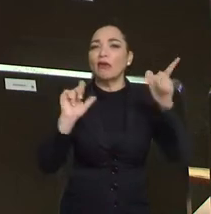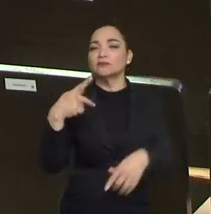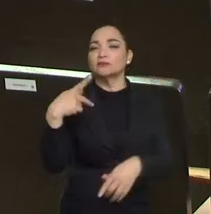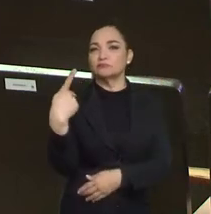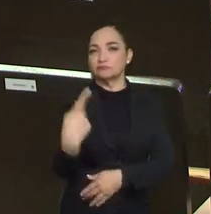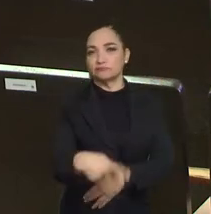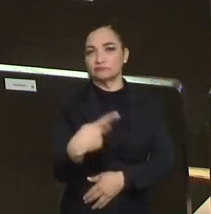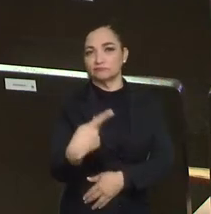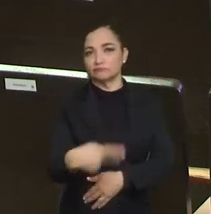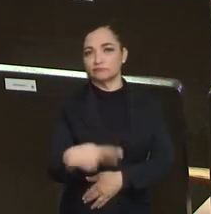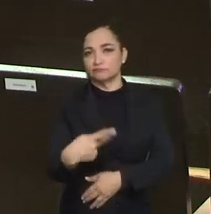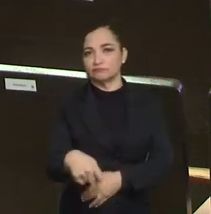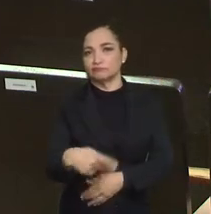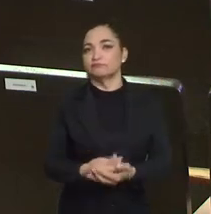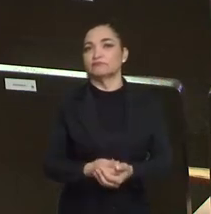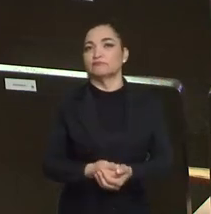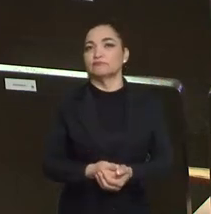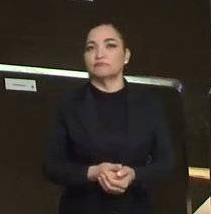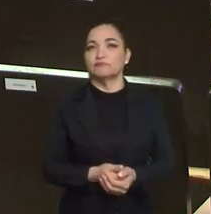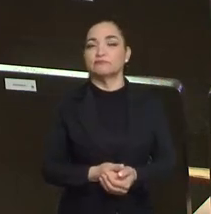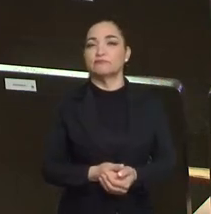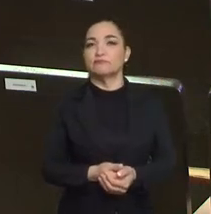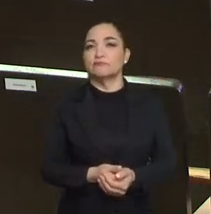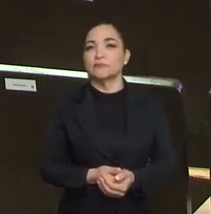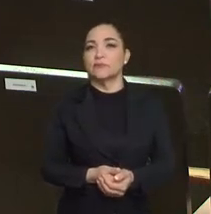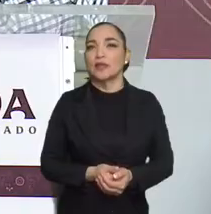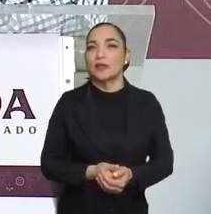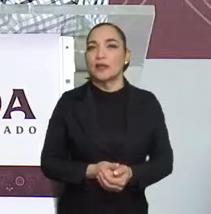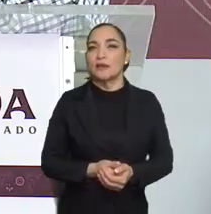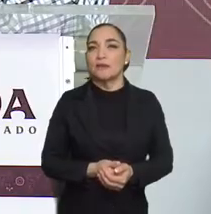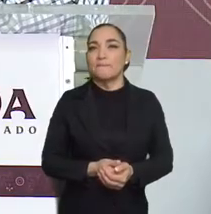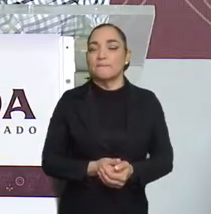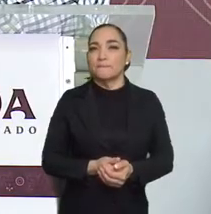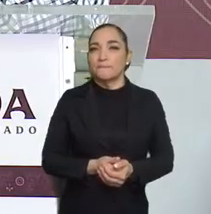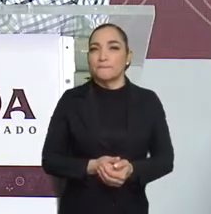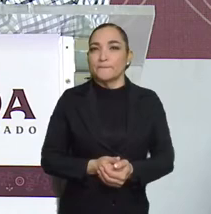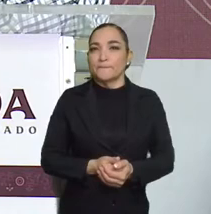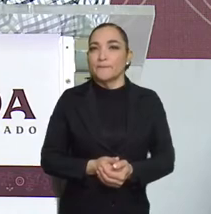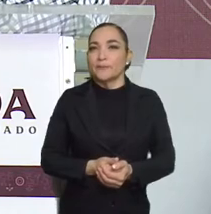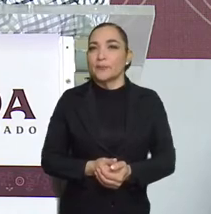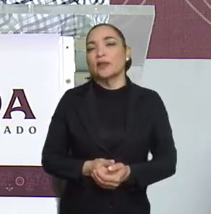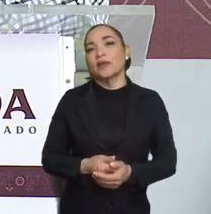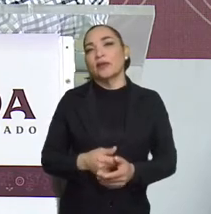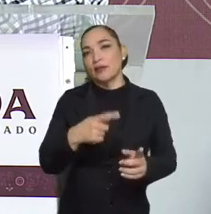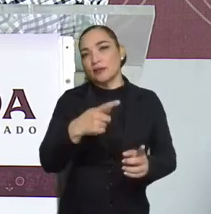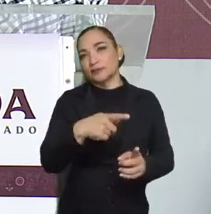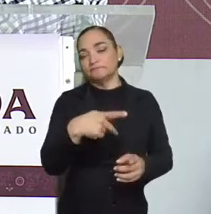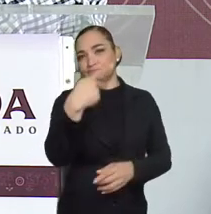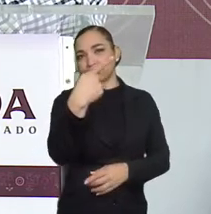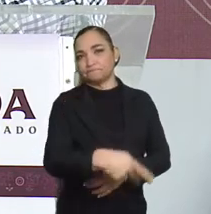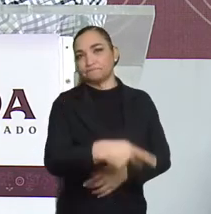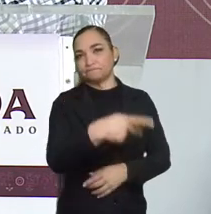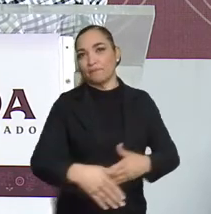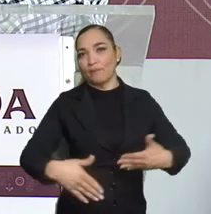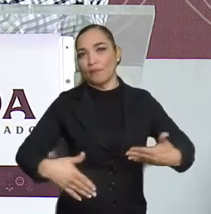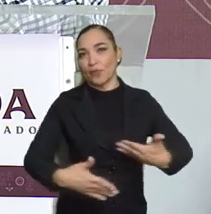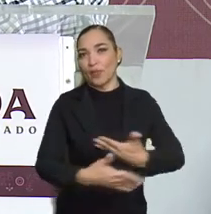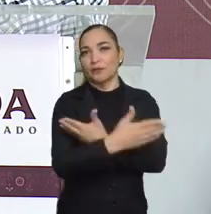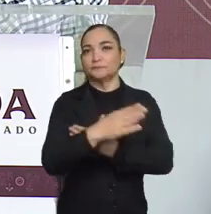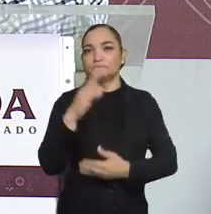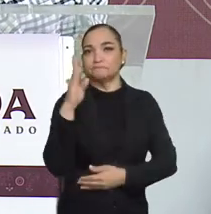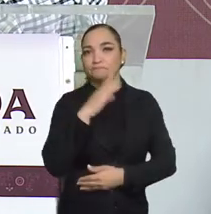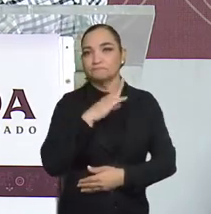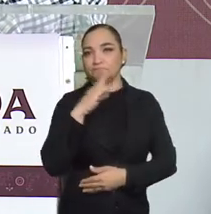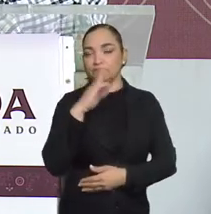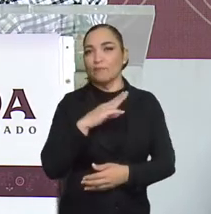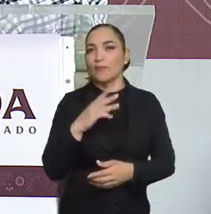Pues bueno, a Ukidis, Mazatreco es, ¿verdad? Mazatreco. Y ha sido muy consistente también, porque ya tiene